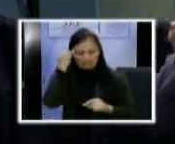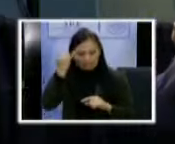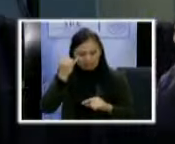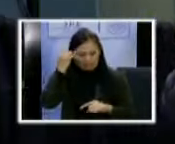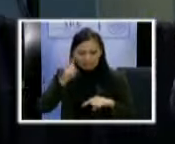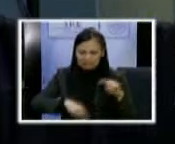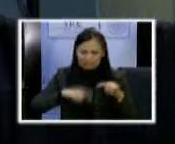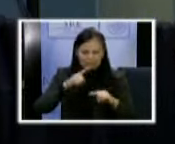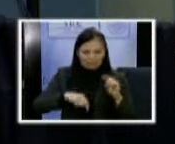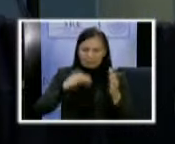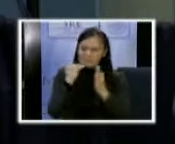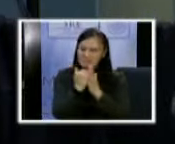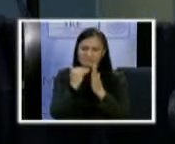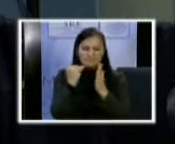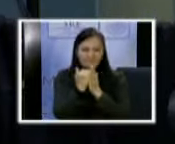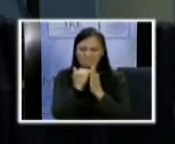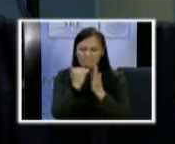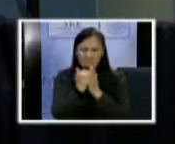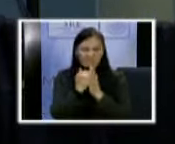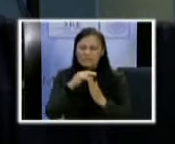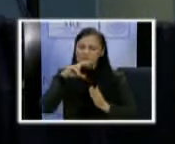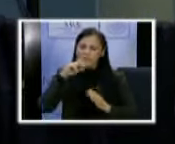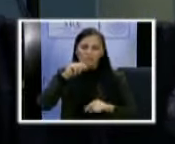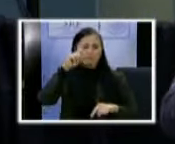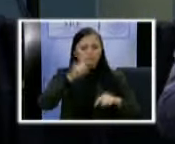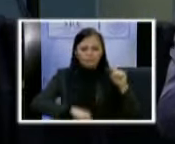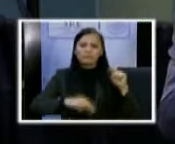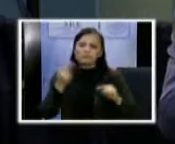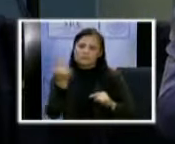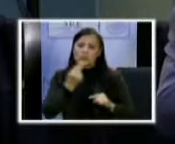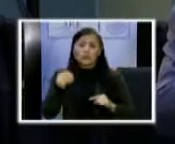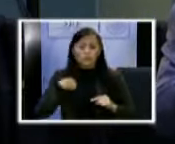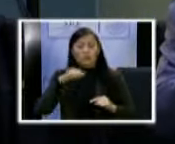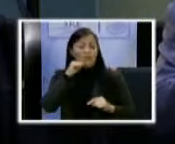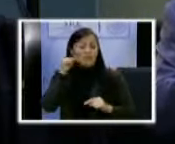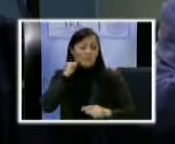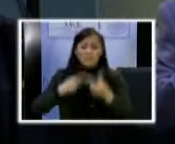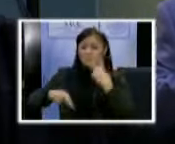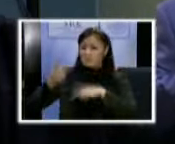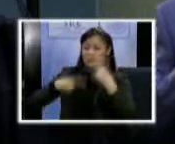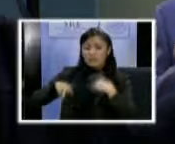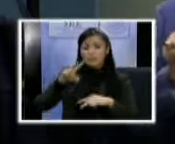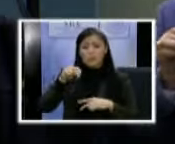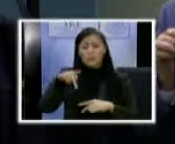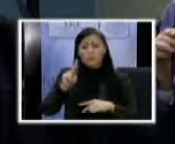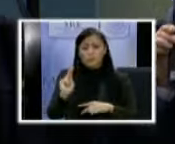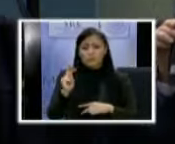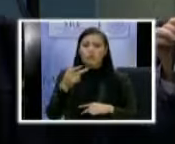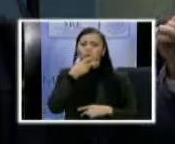ideologías que nos han atado por mucho tiempo. Ya lo dijeron ayer, yo no vine ayer, pero aquí estuvo varios